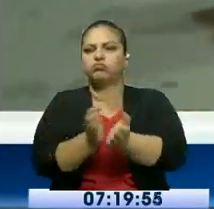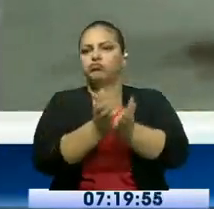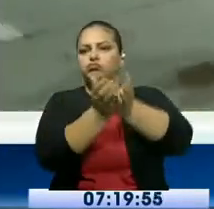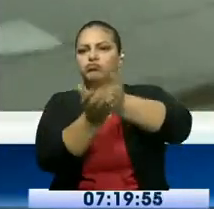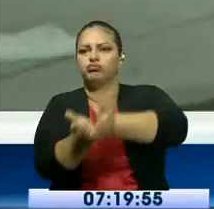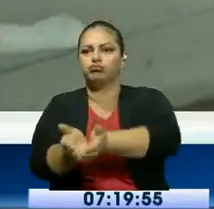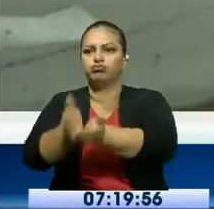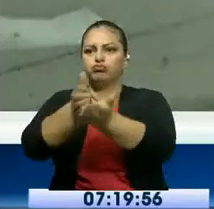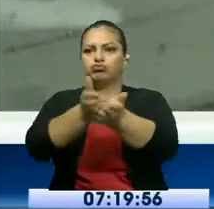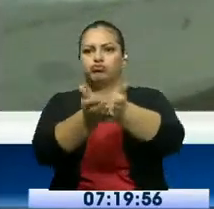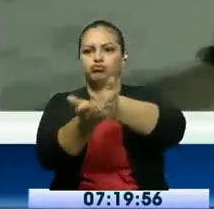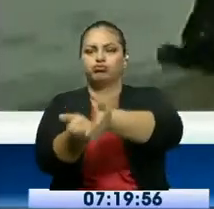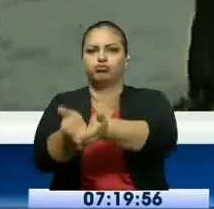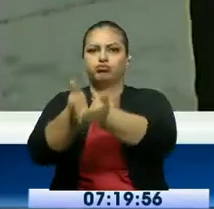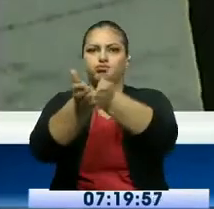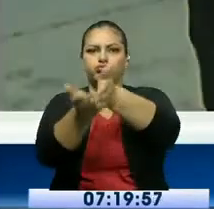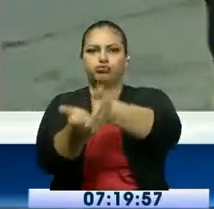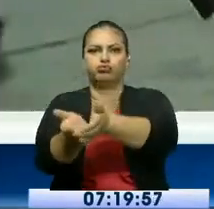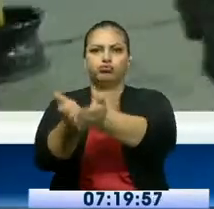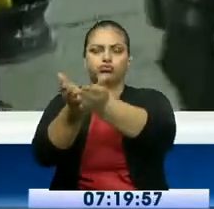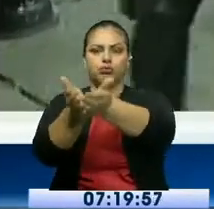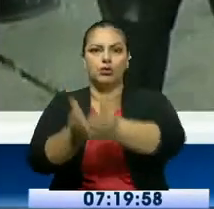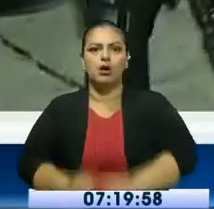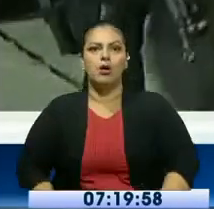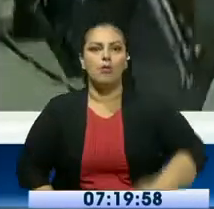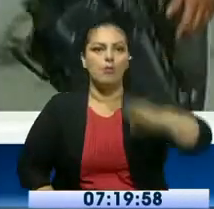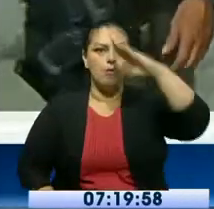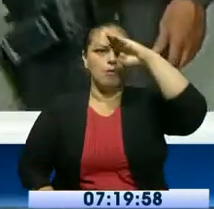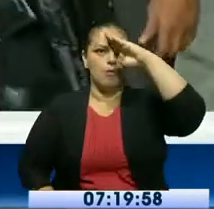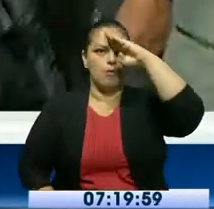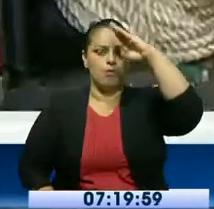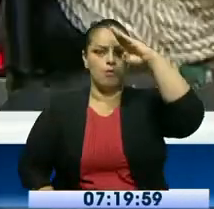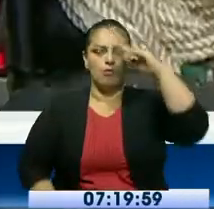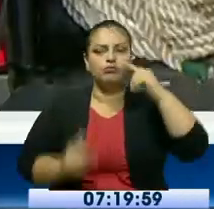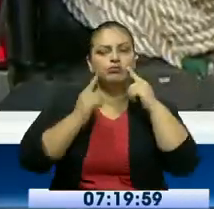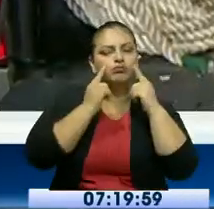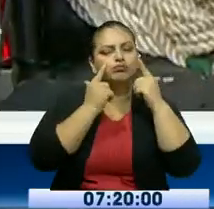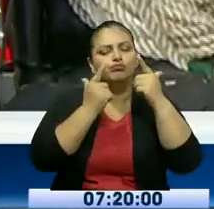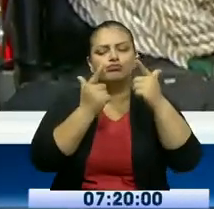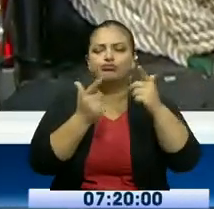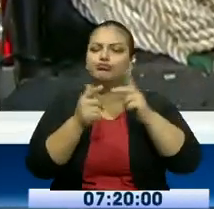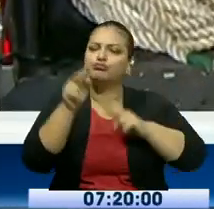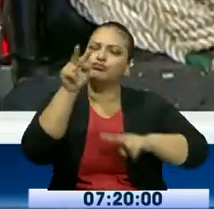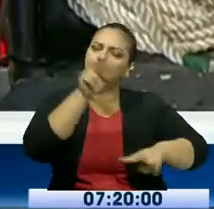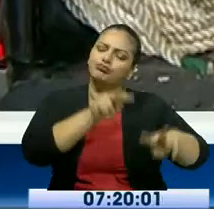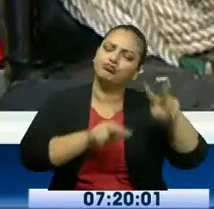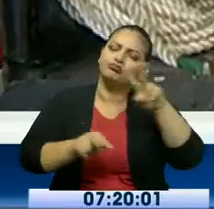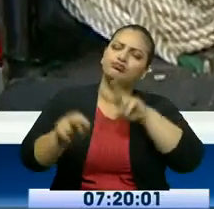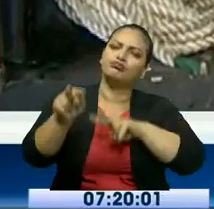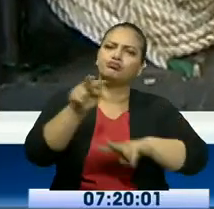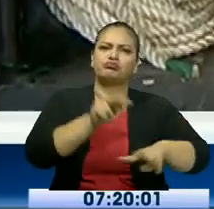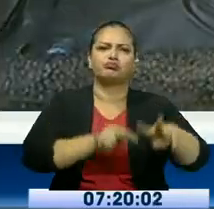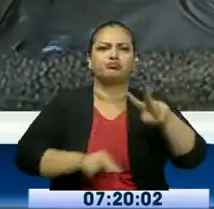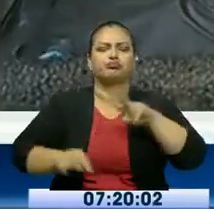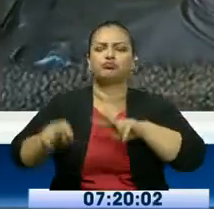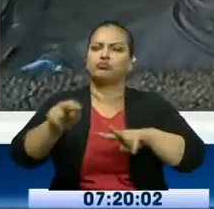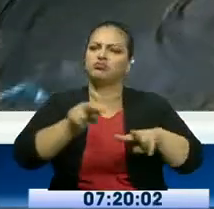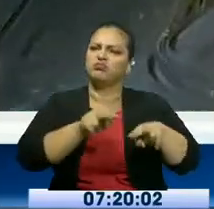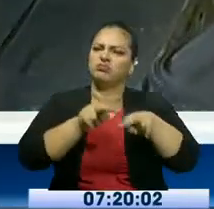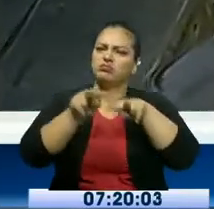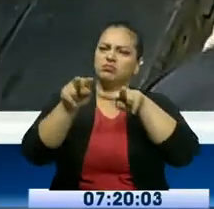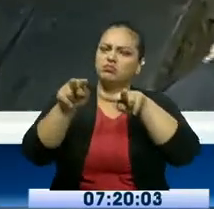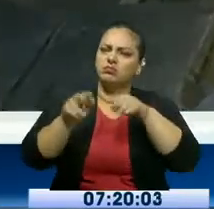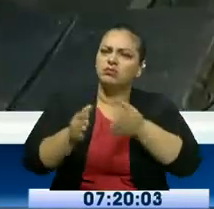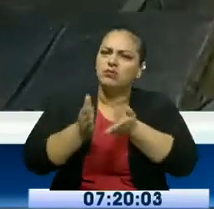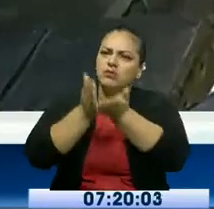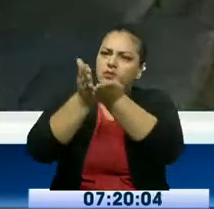Nacional durante un operativo de control en el Golfo de Guayaquil. La embarcación se dirigía a la zona